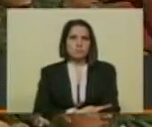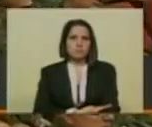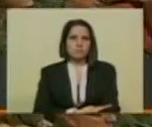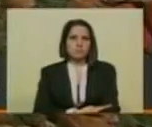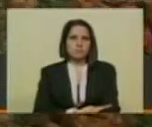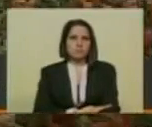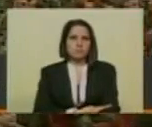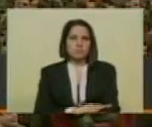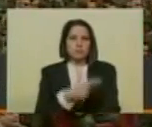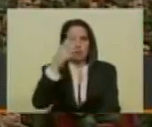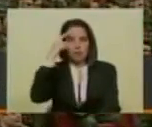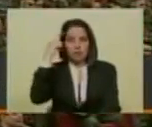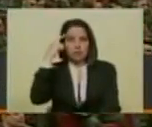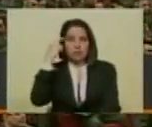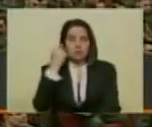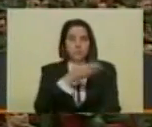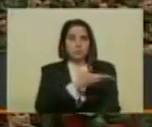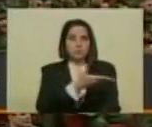saben ustedes